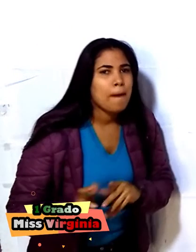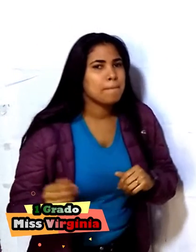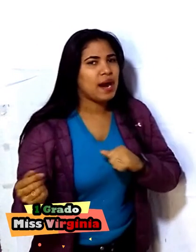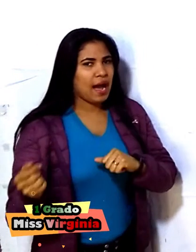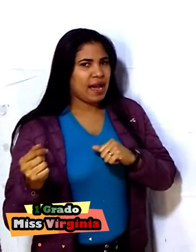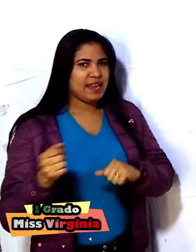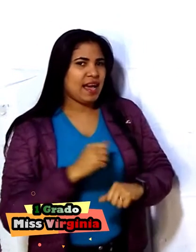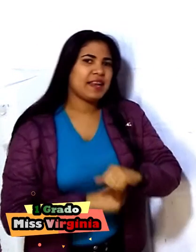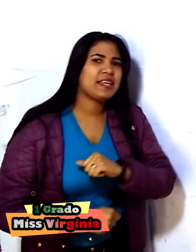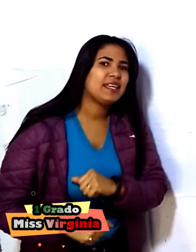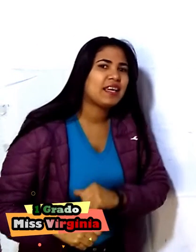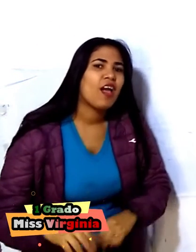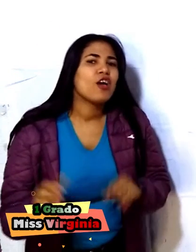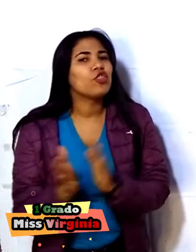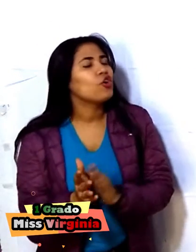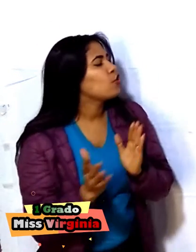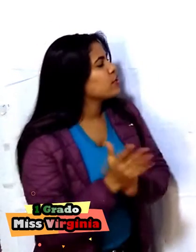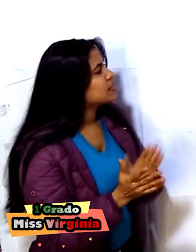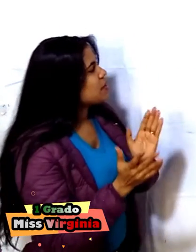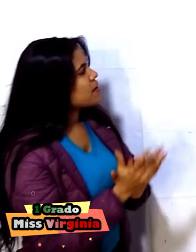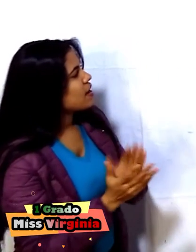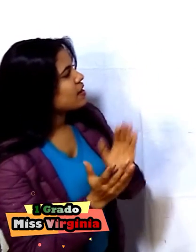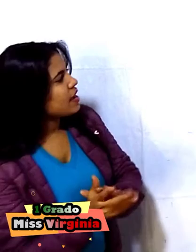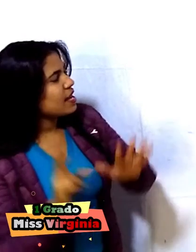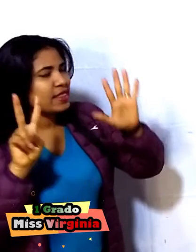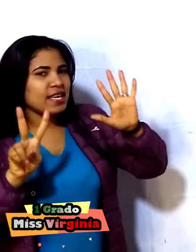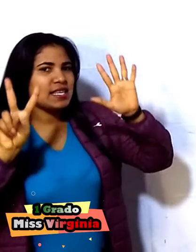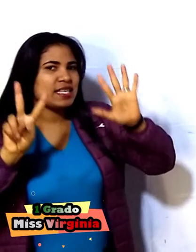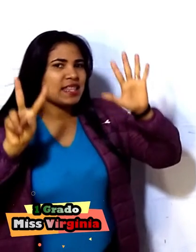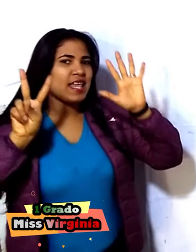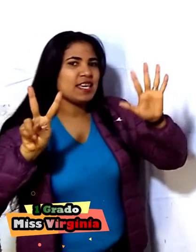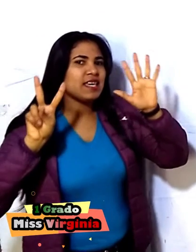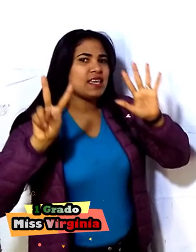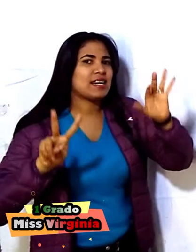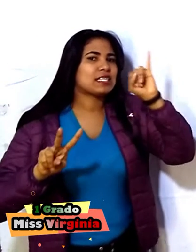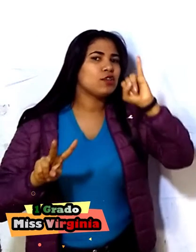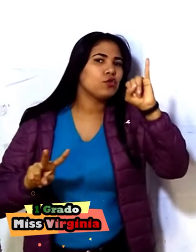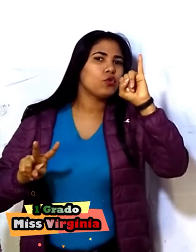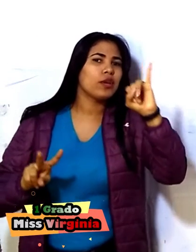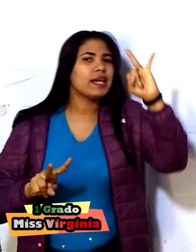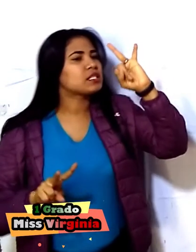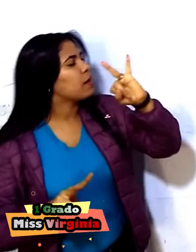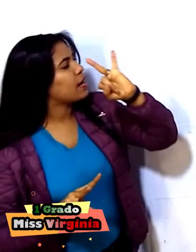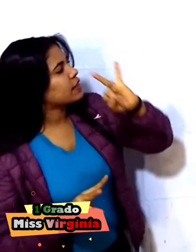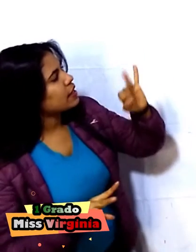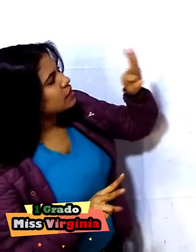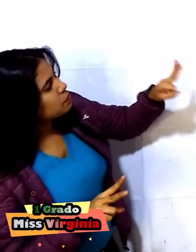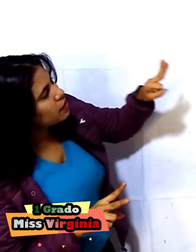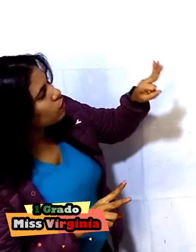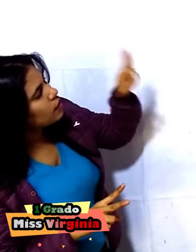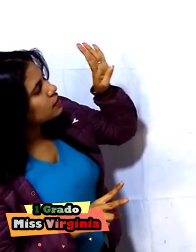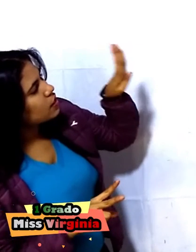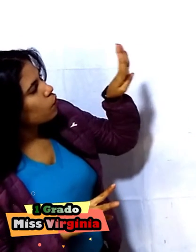un bailarín. Doña Semana tiene 7 días, lunes,